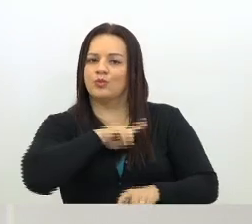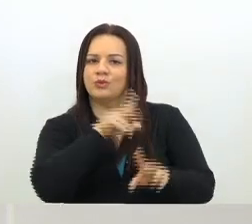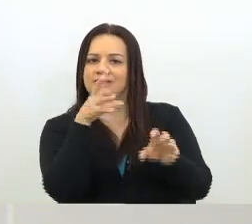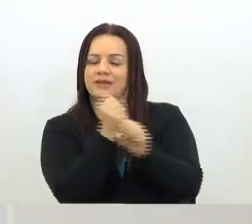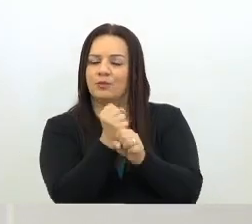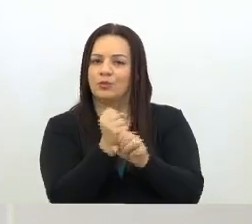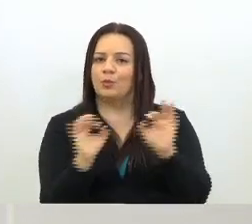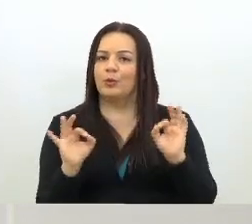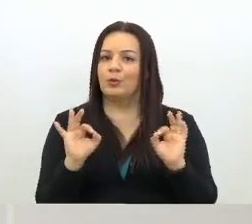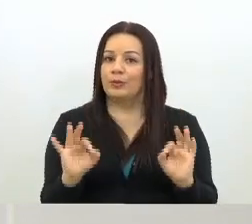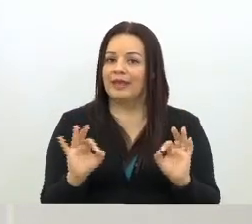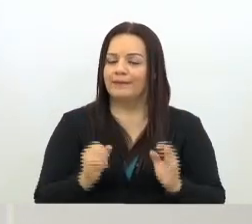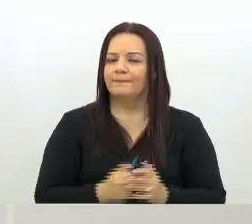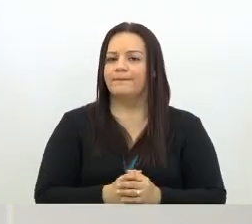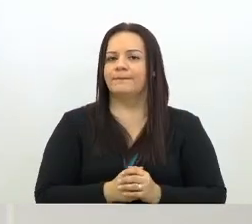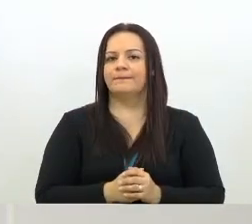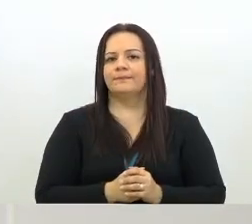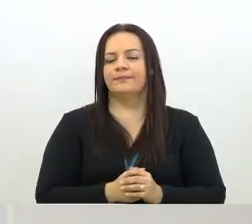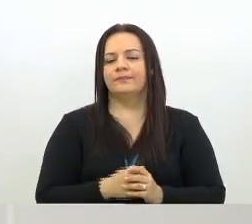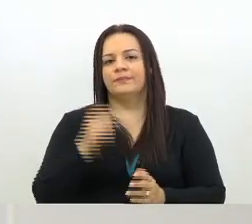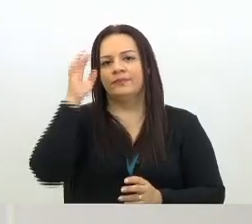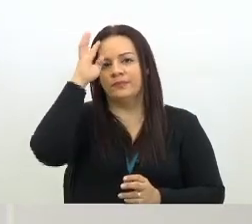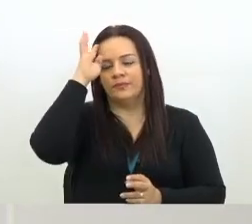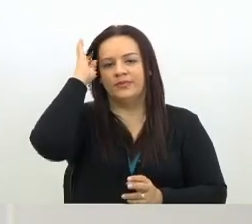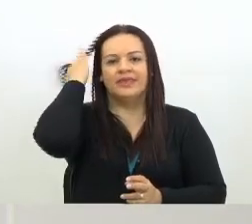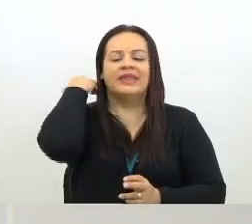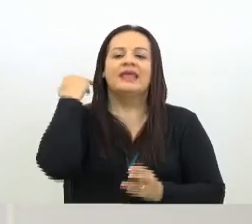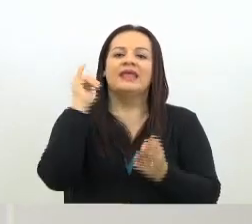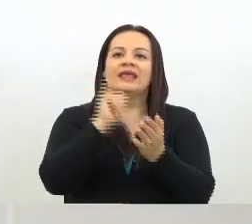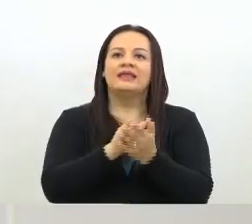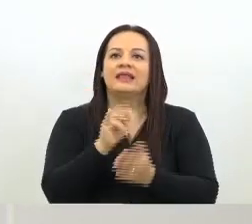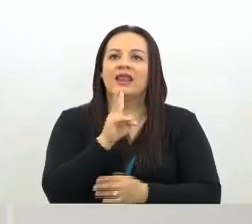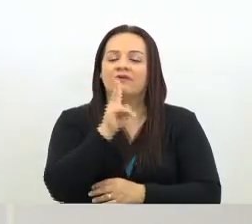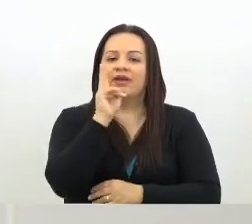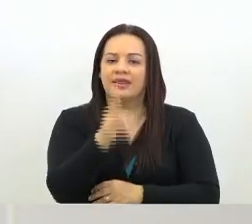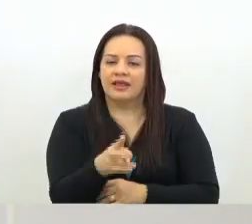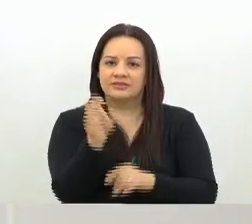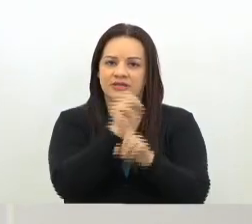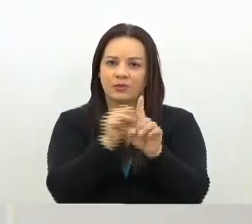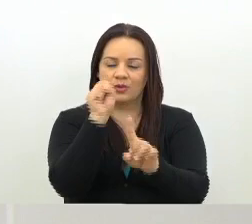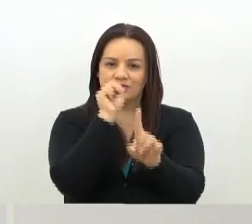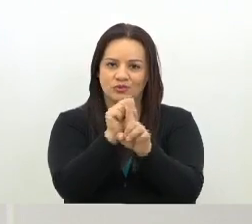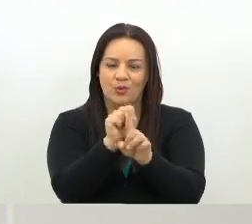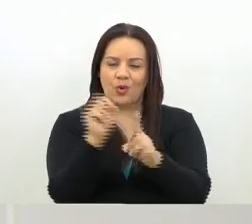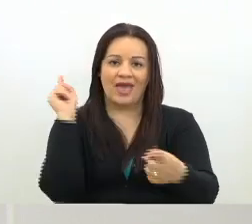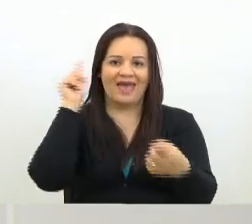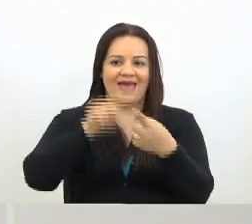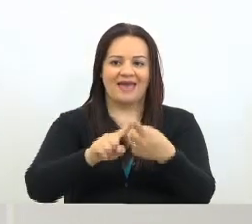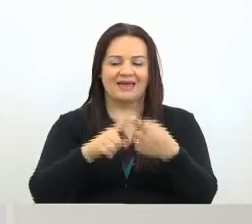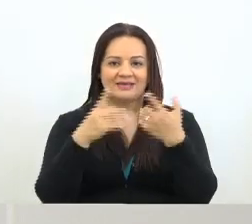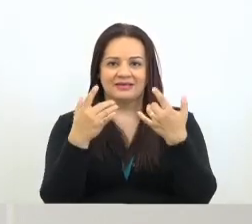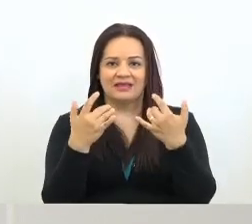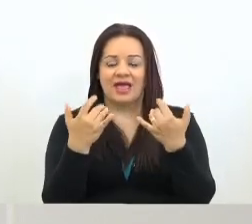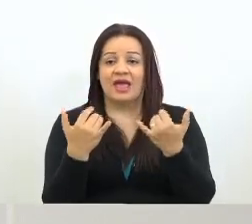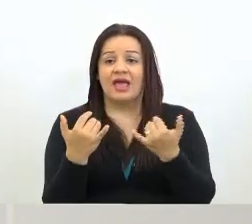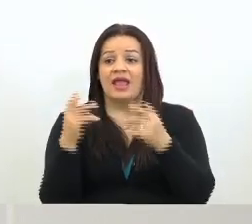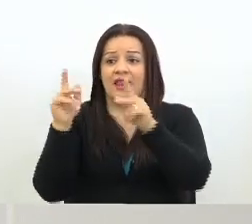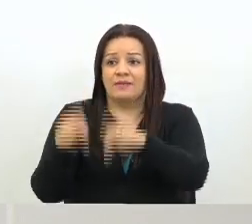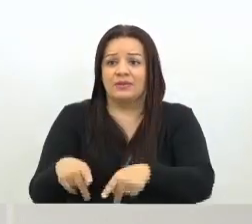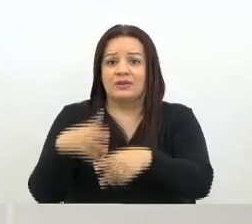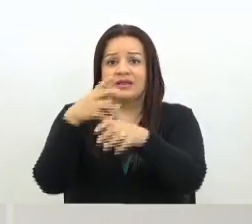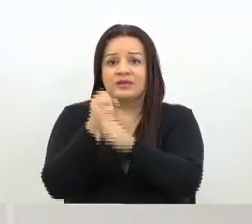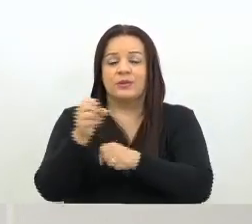Muy bien, esta es la realidad de la situación. Hasta el entuerto que hizo la Sala